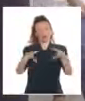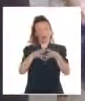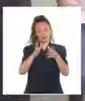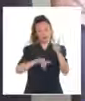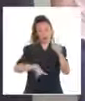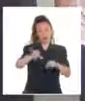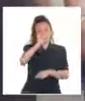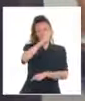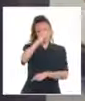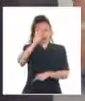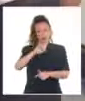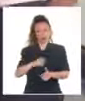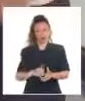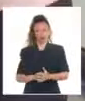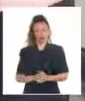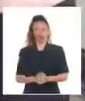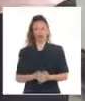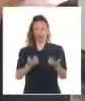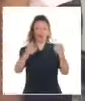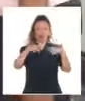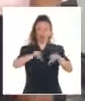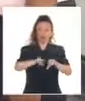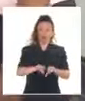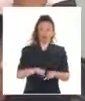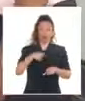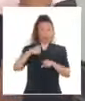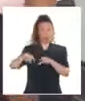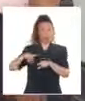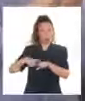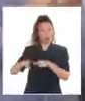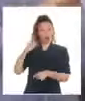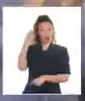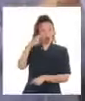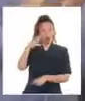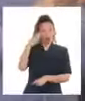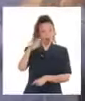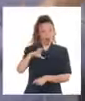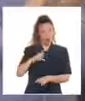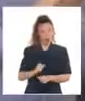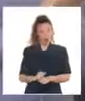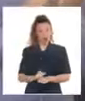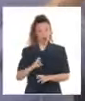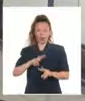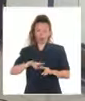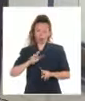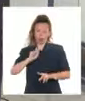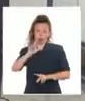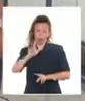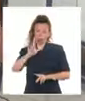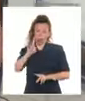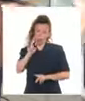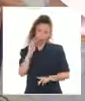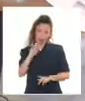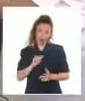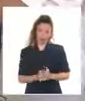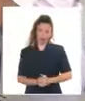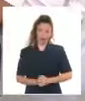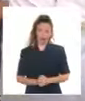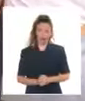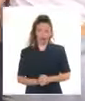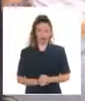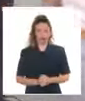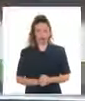Gualberto Gómez de baradero Ignacio aramon de Cam Fran país de Olguín Osvaldo Sánchez Naranjo canal cubano